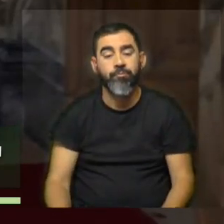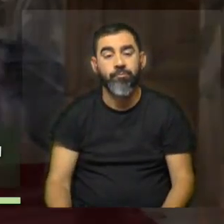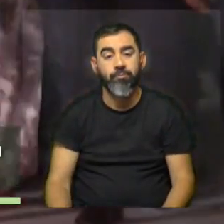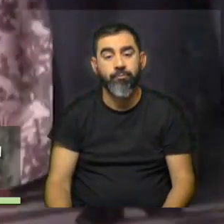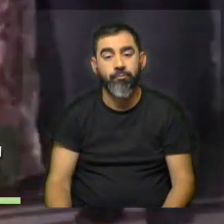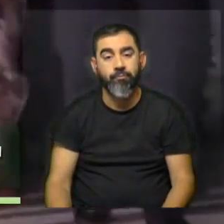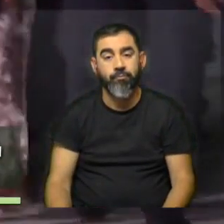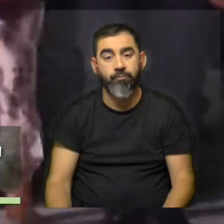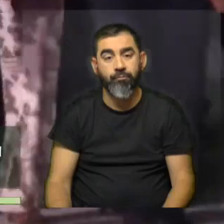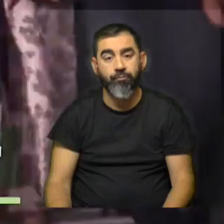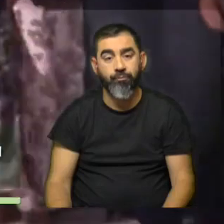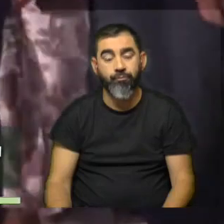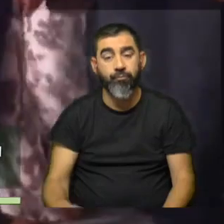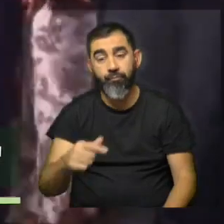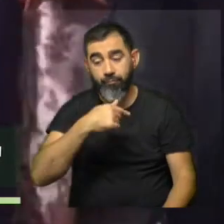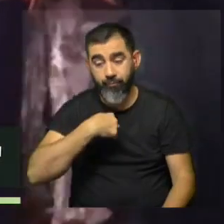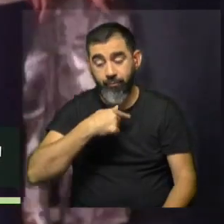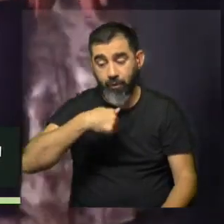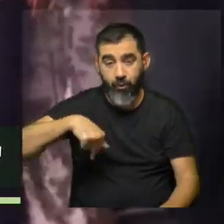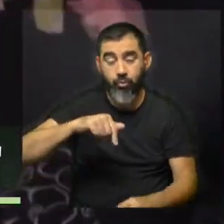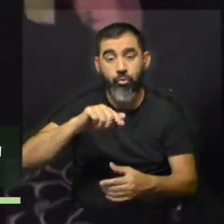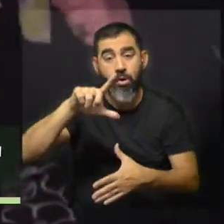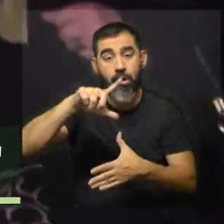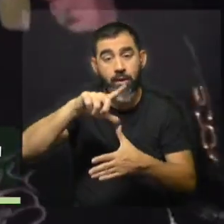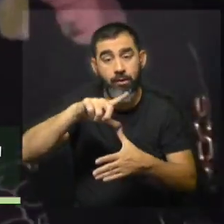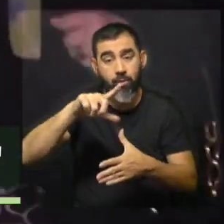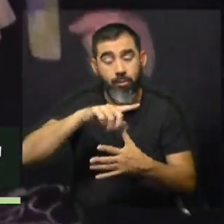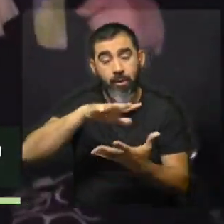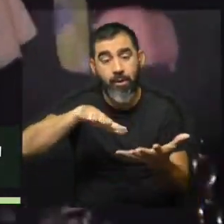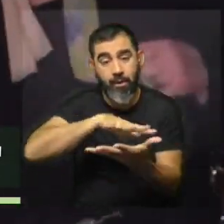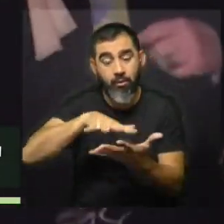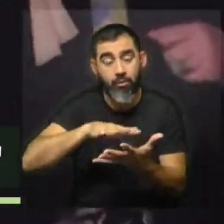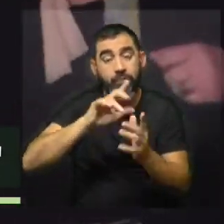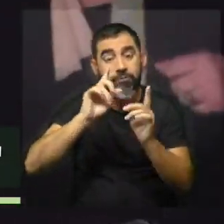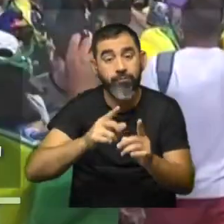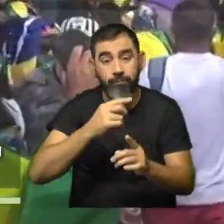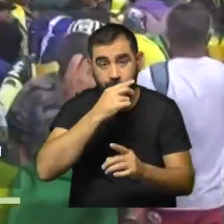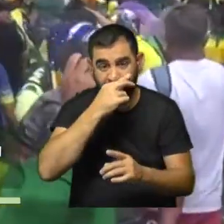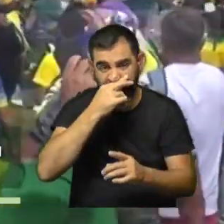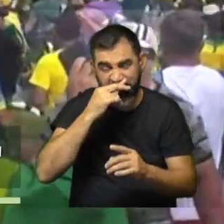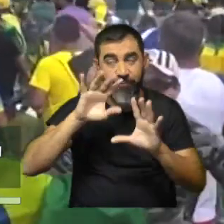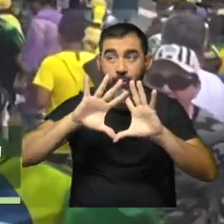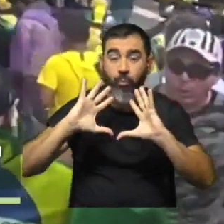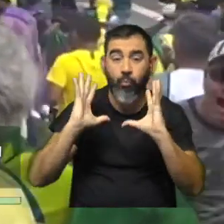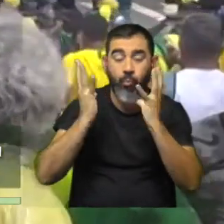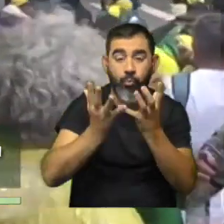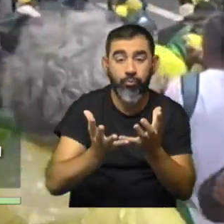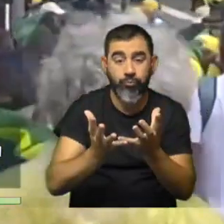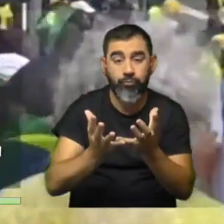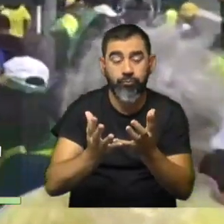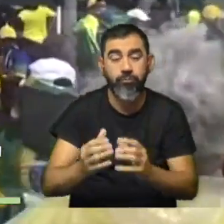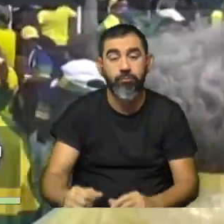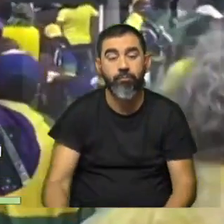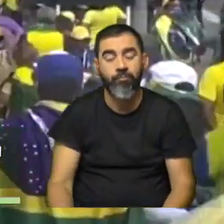para nosotros, dentro de la región, dentro de Latinoamérica, y también dentro del mundo, y de